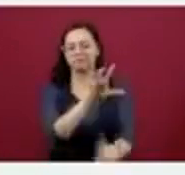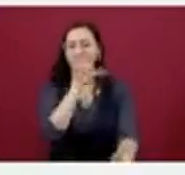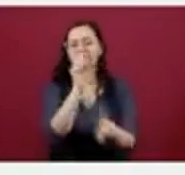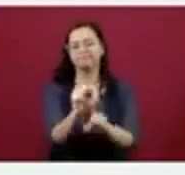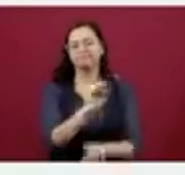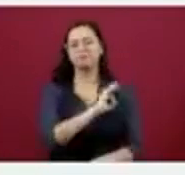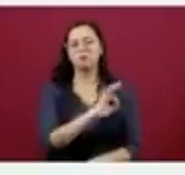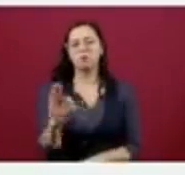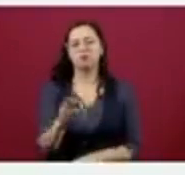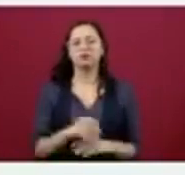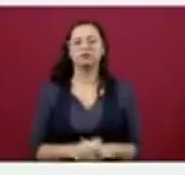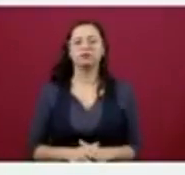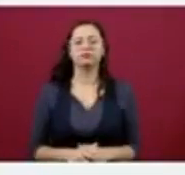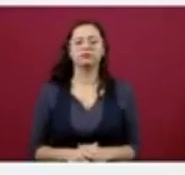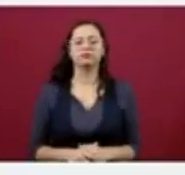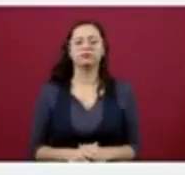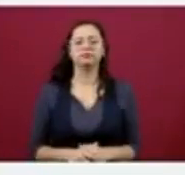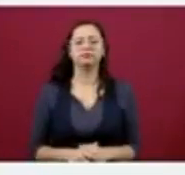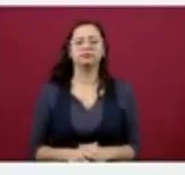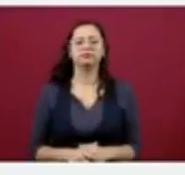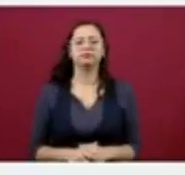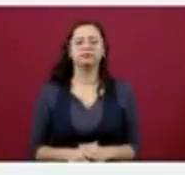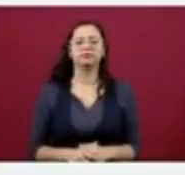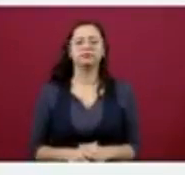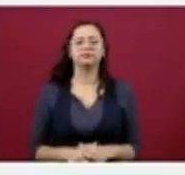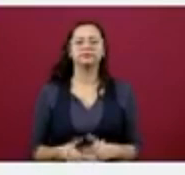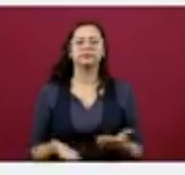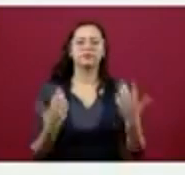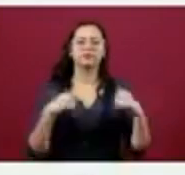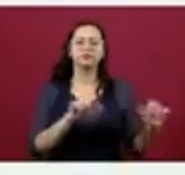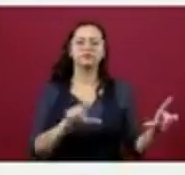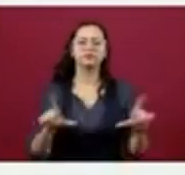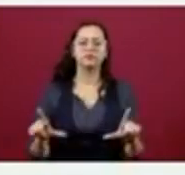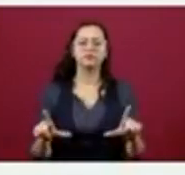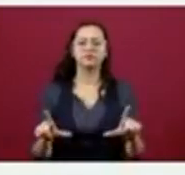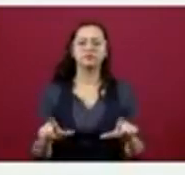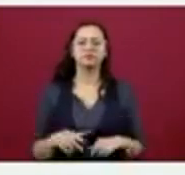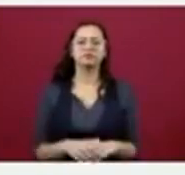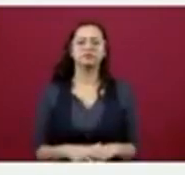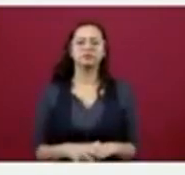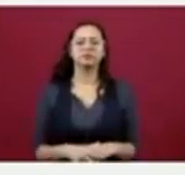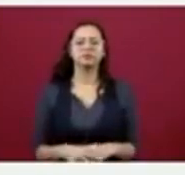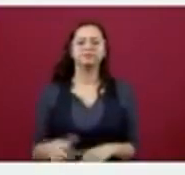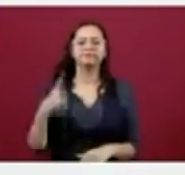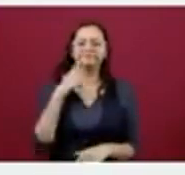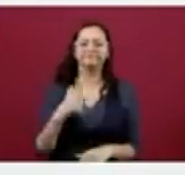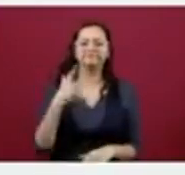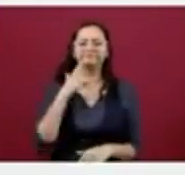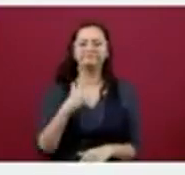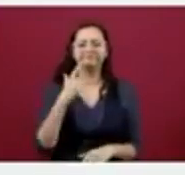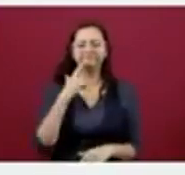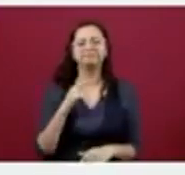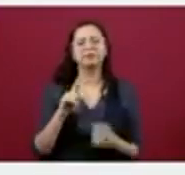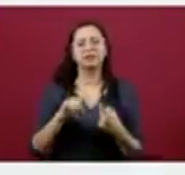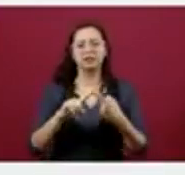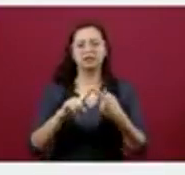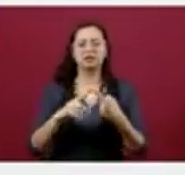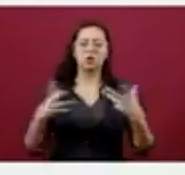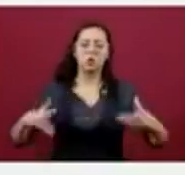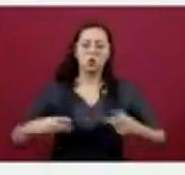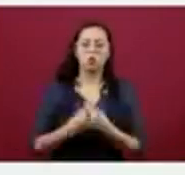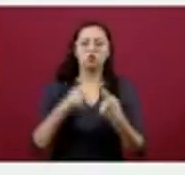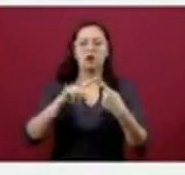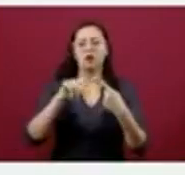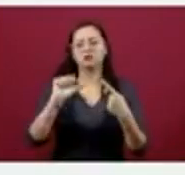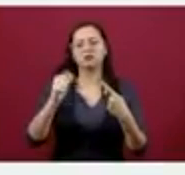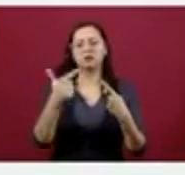concretado. Si pueden pasar a la siguiente. Es un esfuerzo que involucrará, además del Archivo General de la